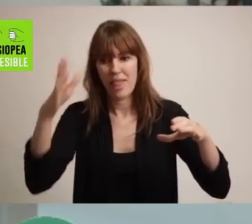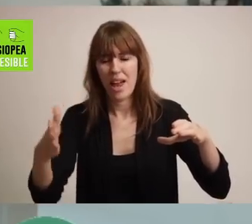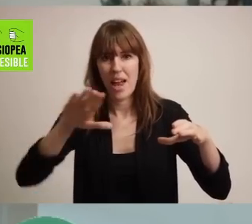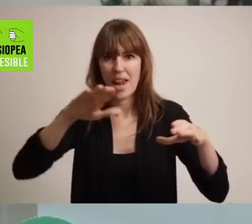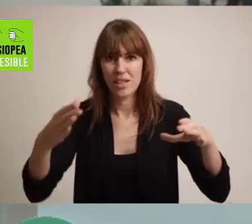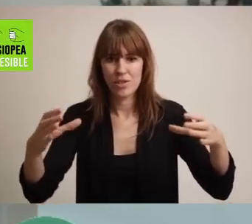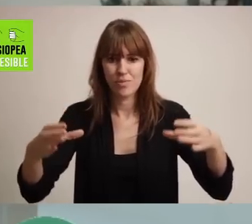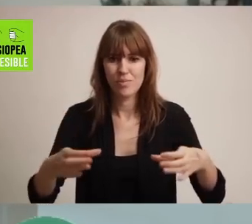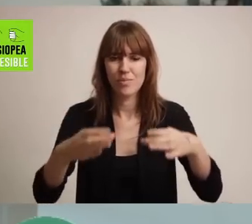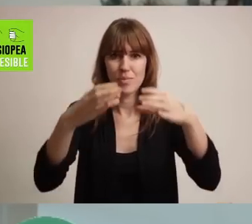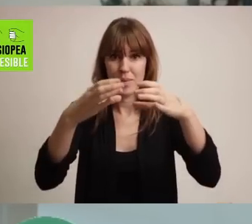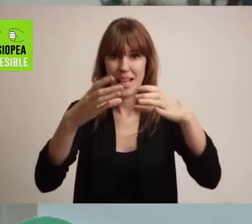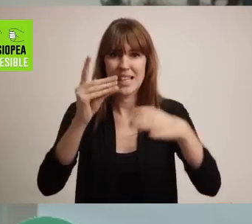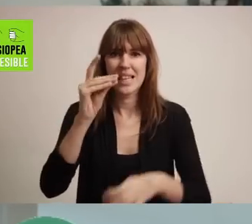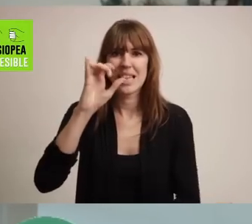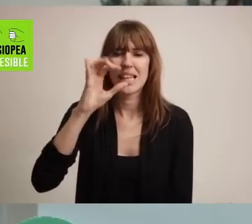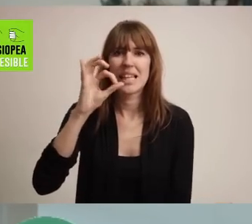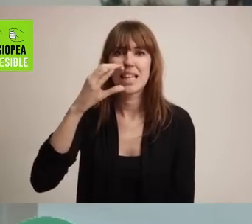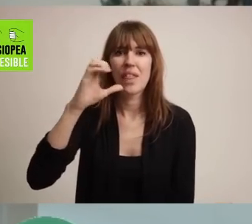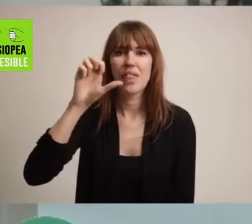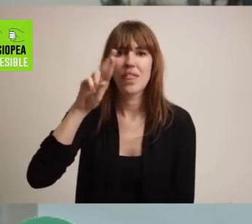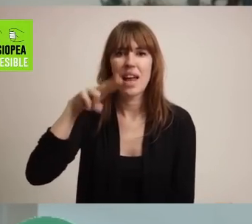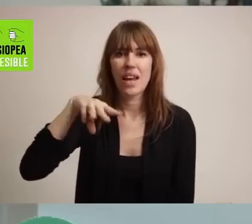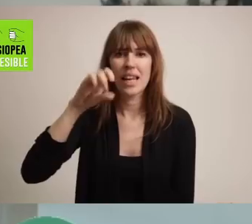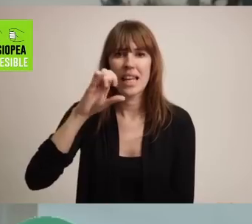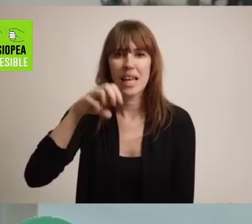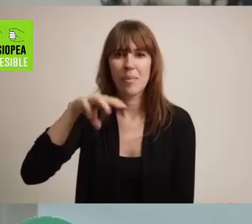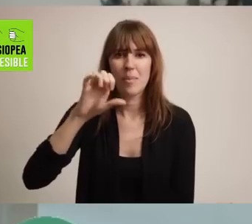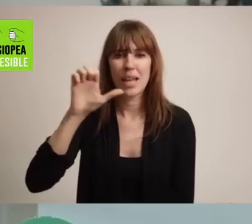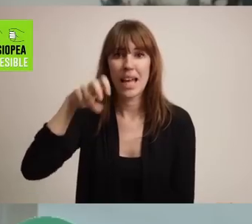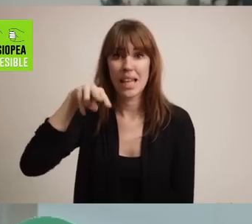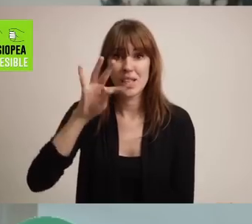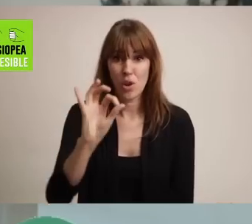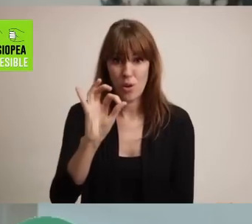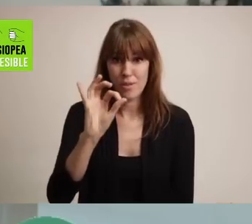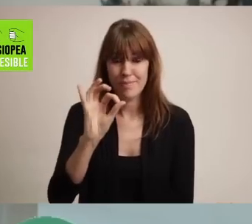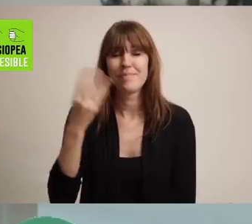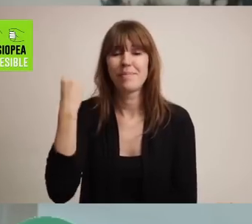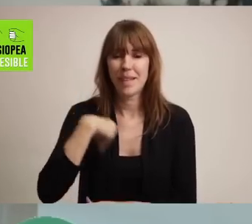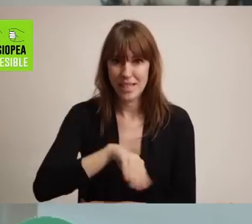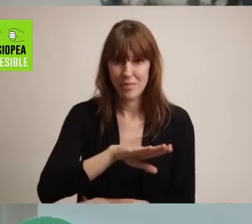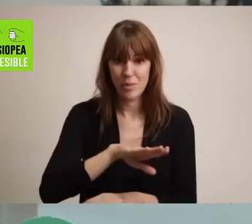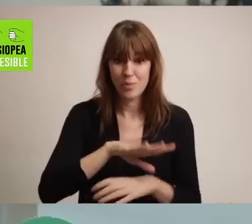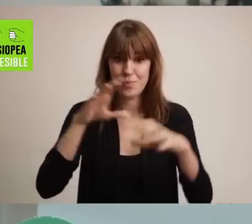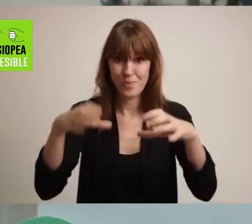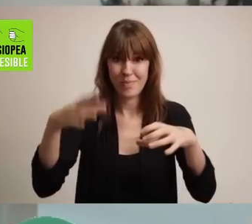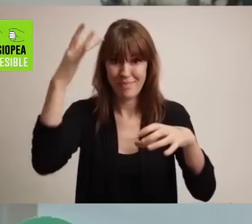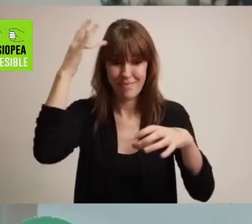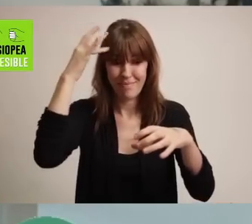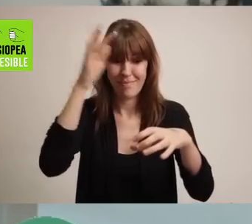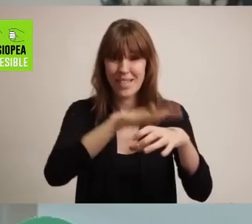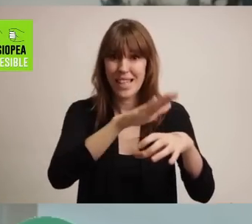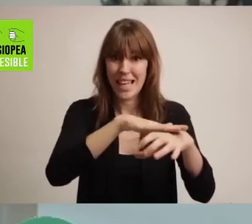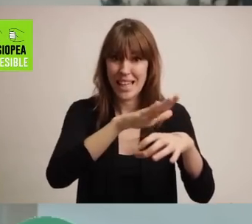el discernimiento, que también es la unión entre la energía masculina, hemisferio izquierdo, que es lado